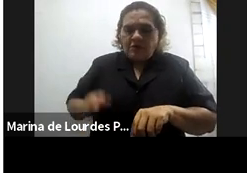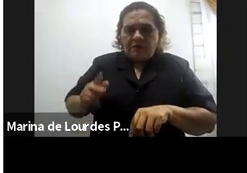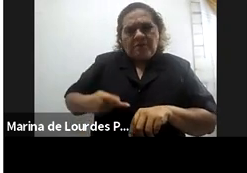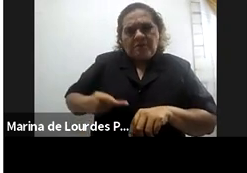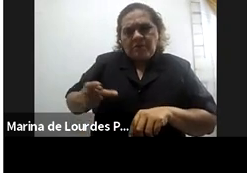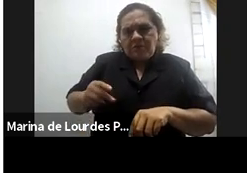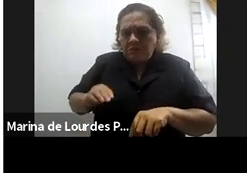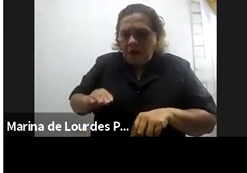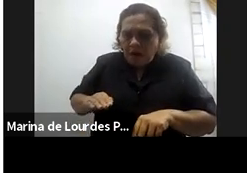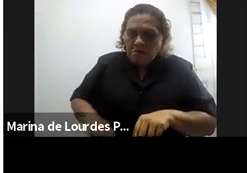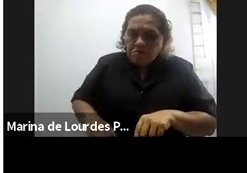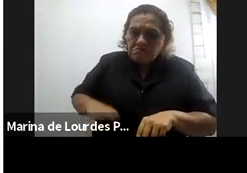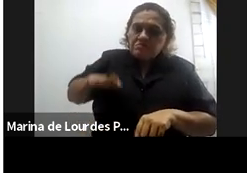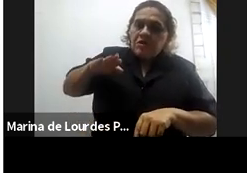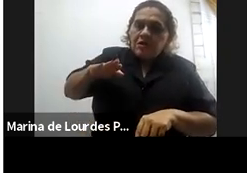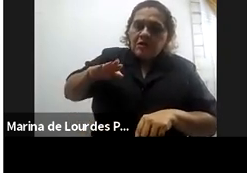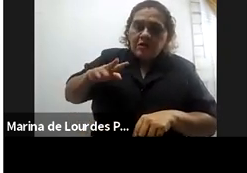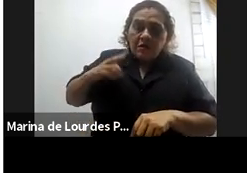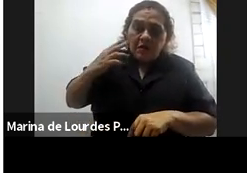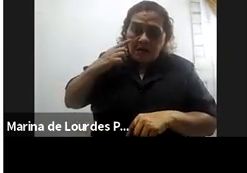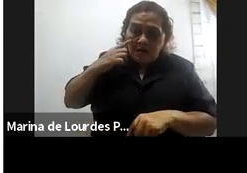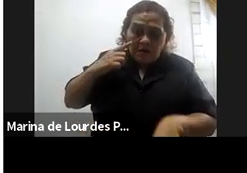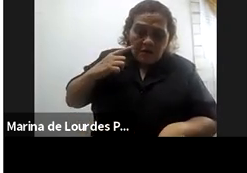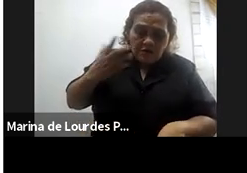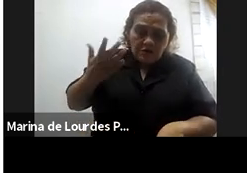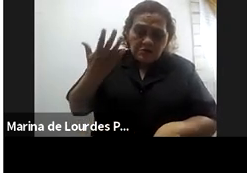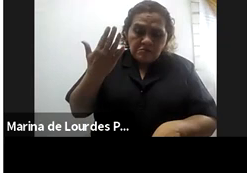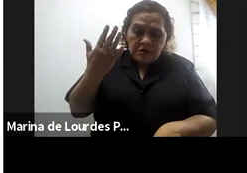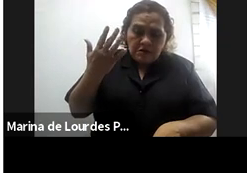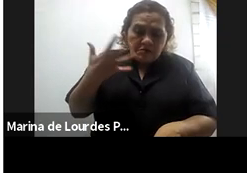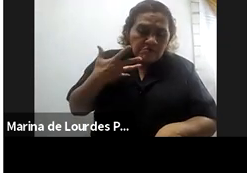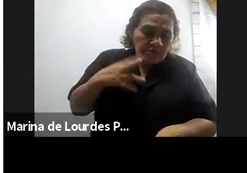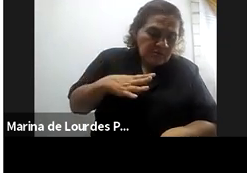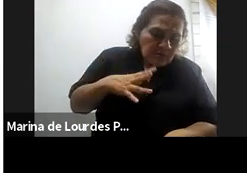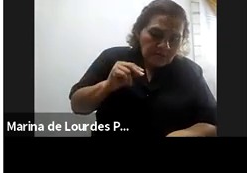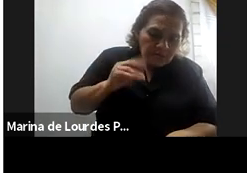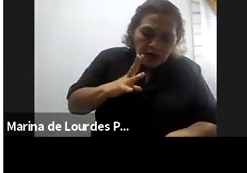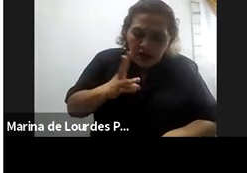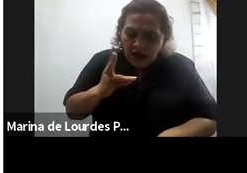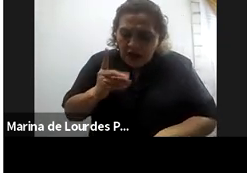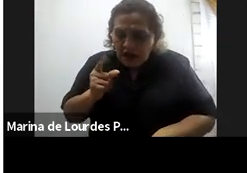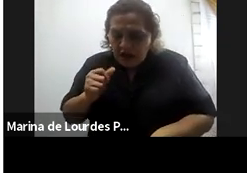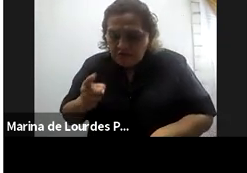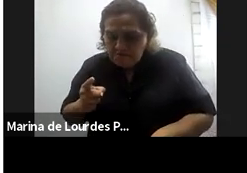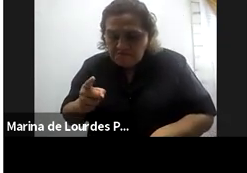un espejito nos puede ayudar a ver si en la planta del pie no hay algún tipo de